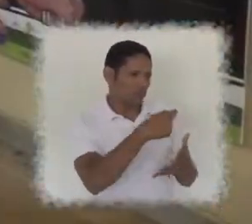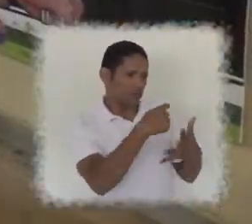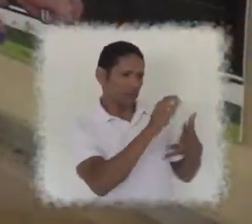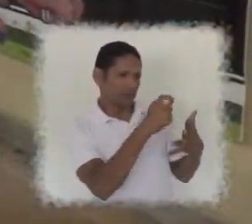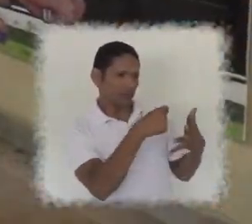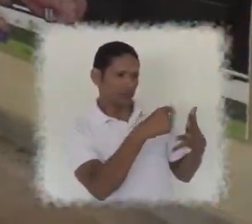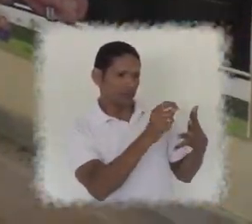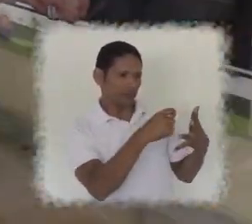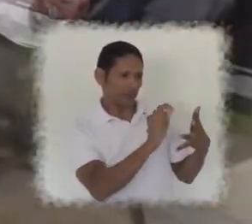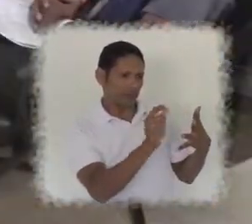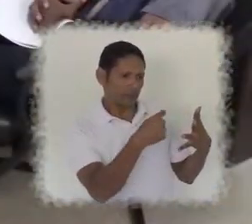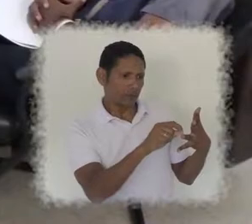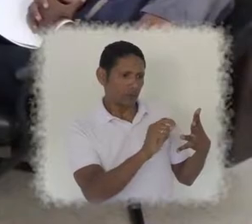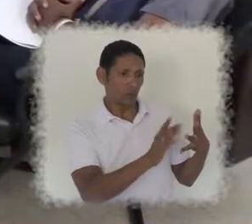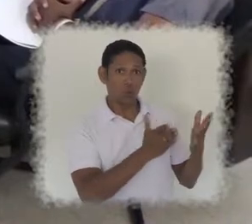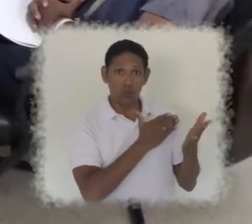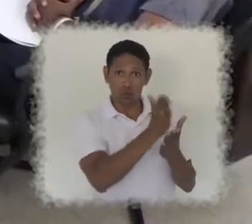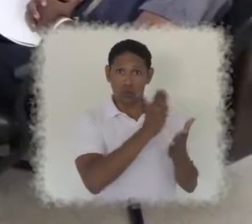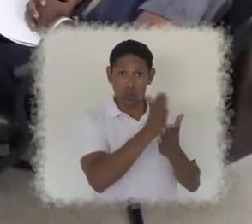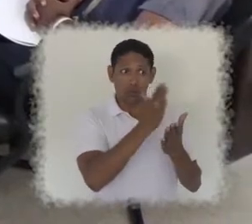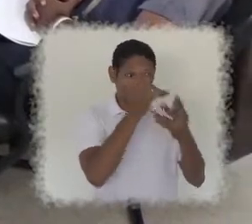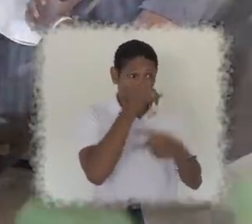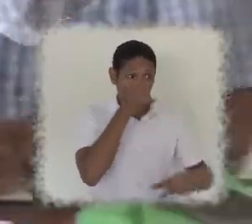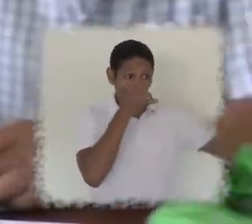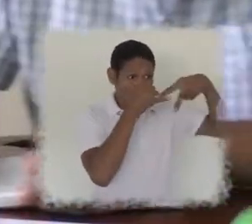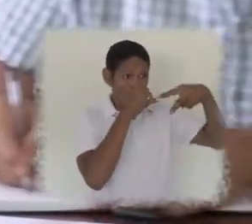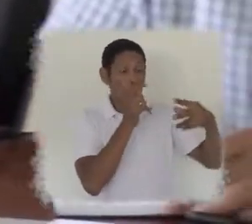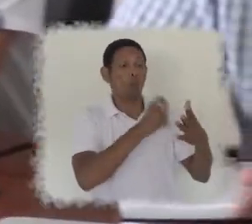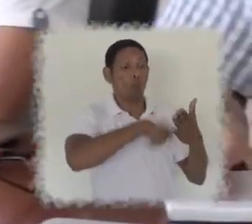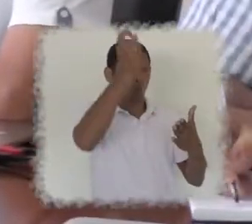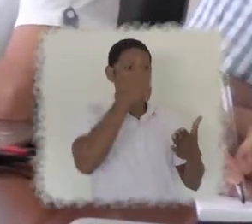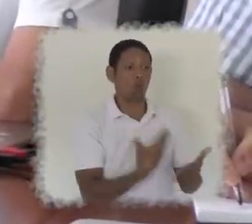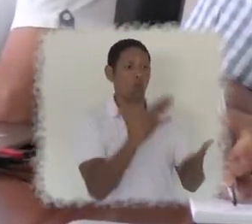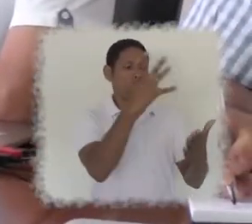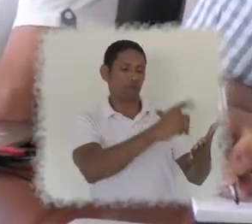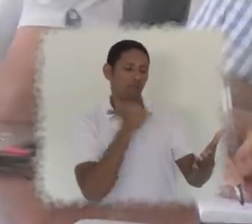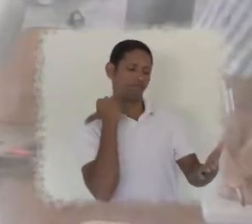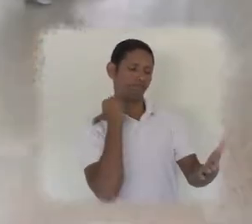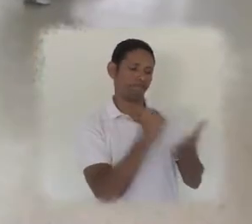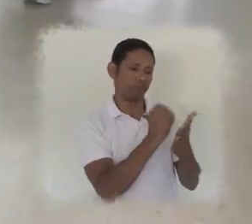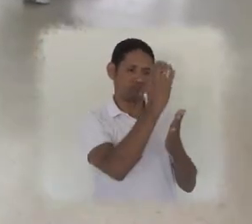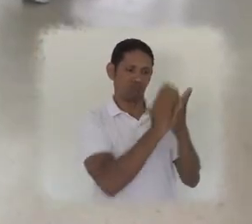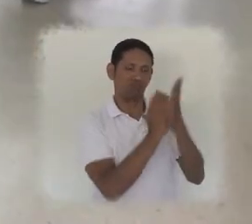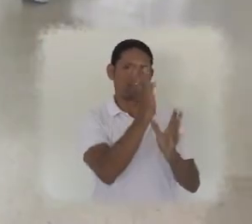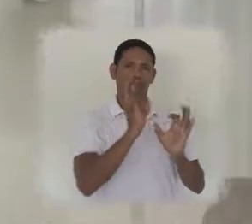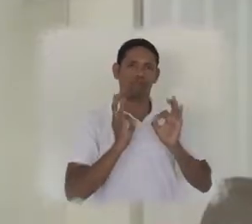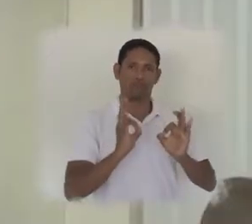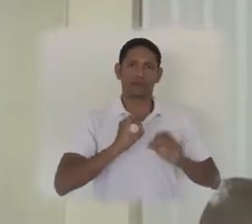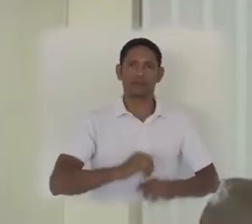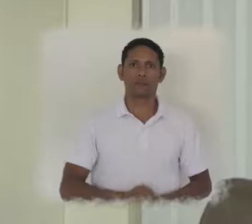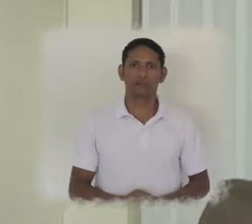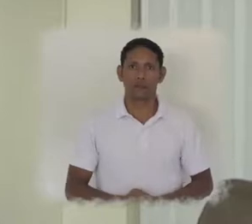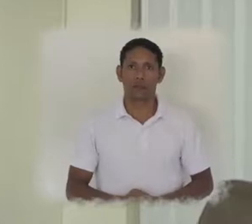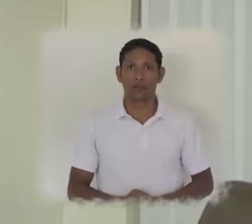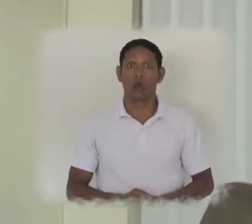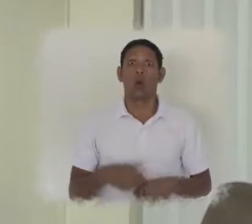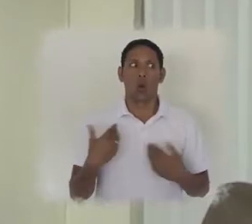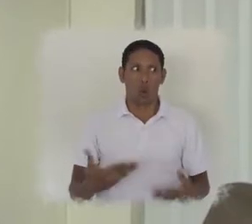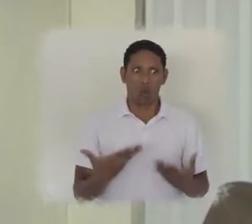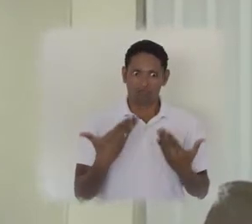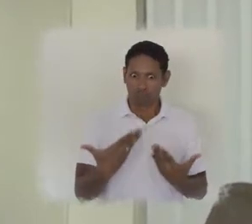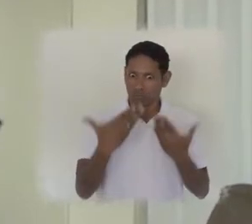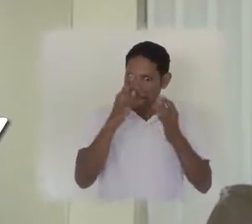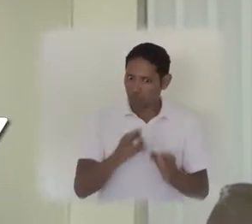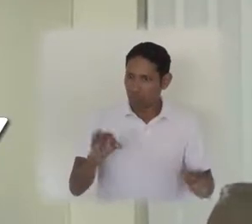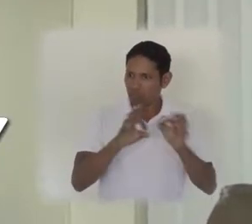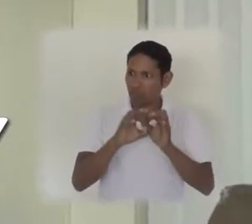las condiciones de calidad del programa de antropología para la obtención de la acreditación por alta calidad. Nos ha permitido tener una mirada